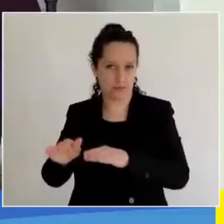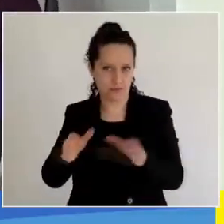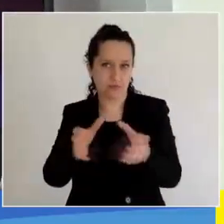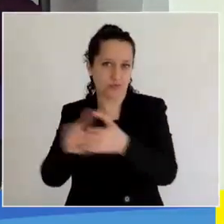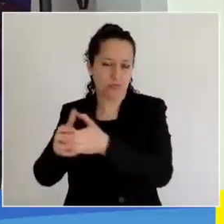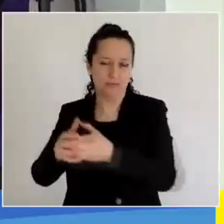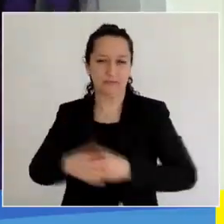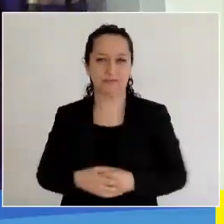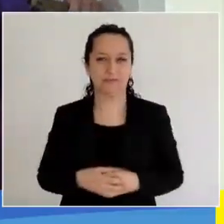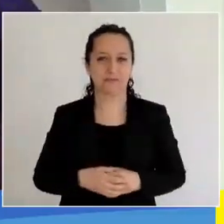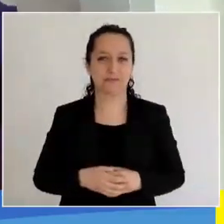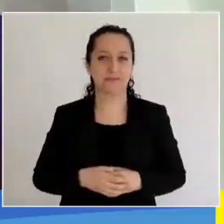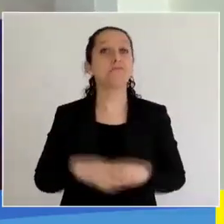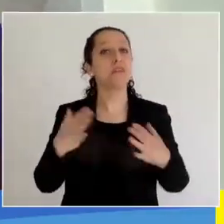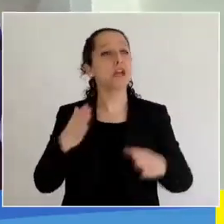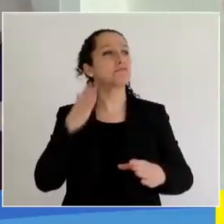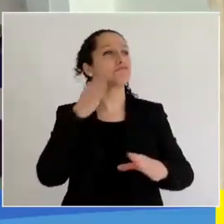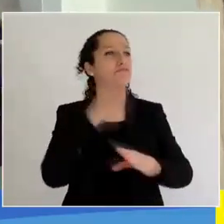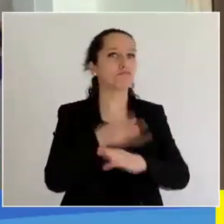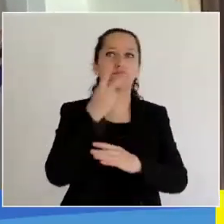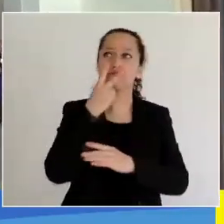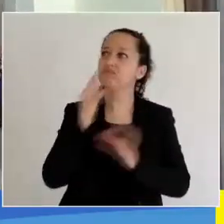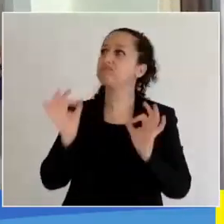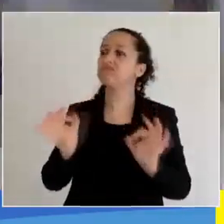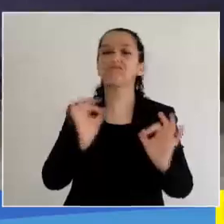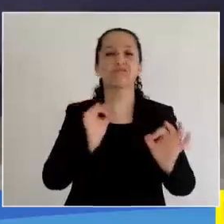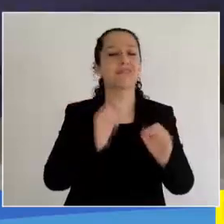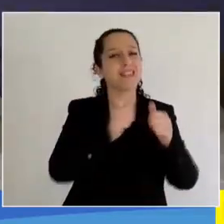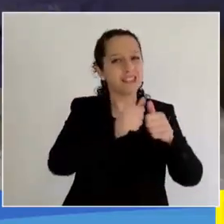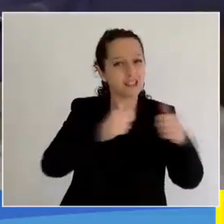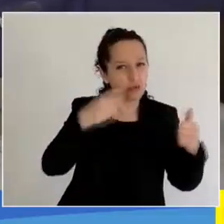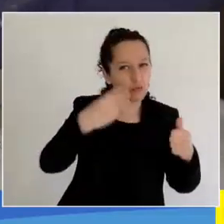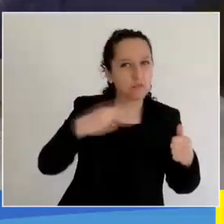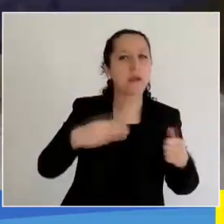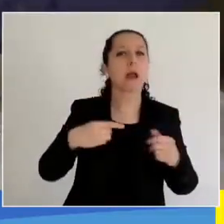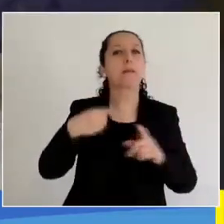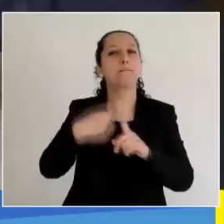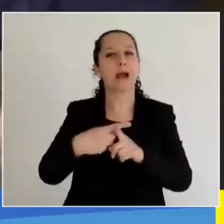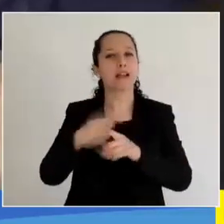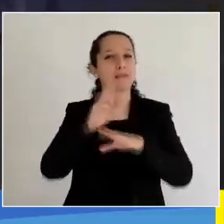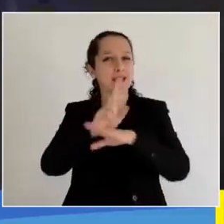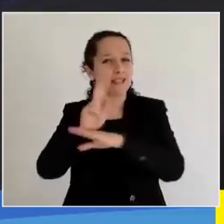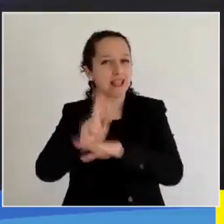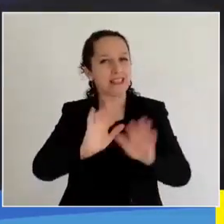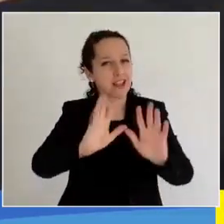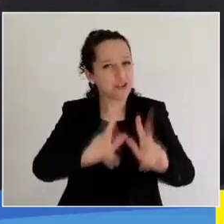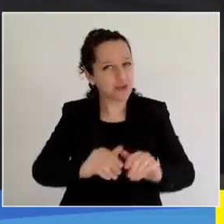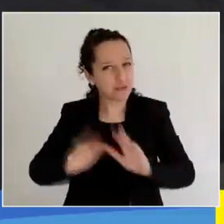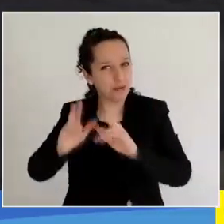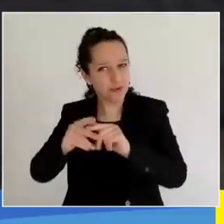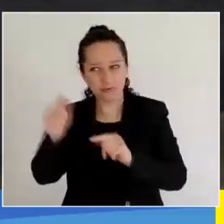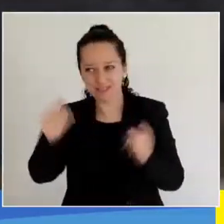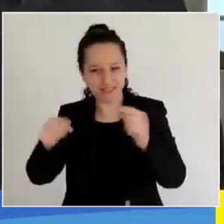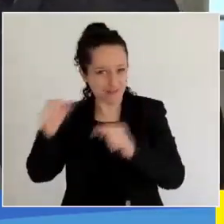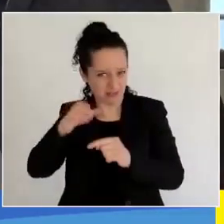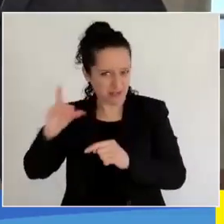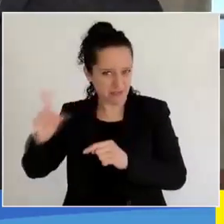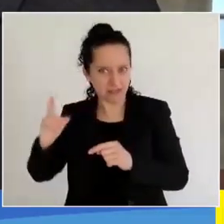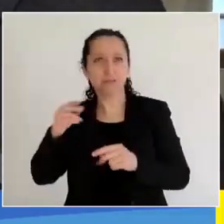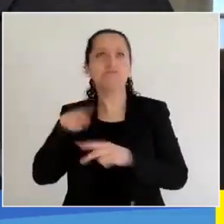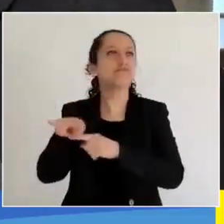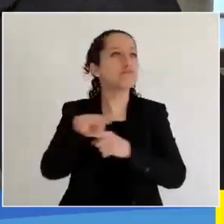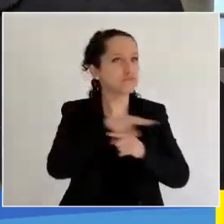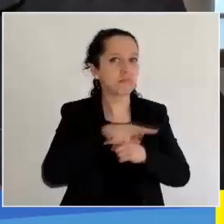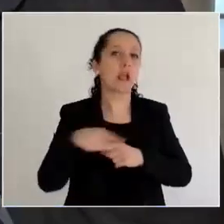del municipio. Así lo constataron en una visita a terreno directivos municipales y representantes de organizaciones de y para las personas